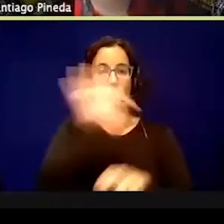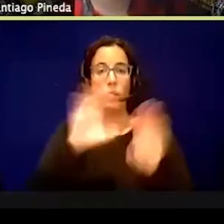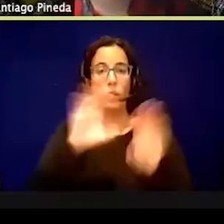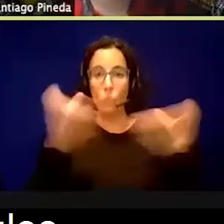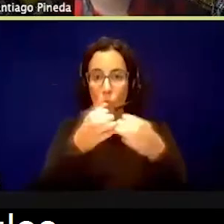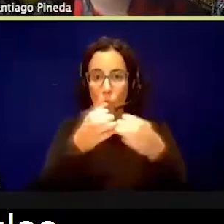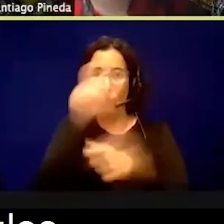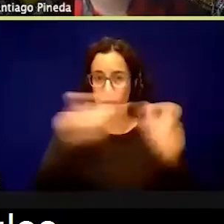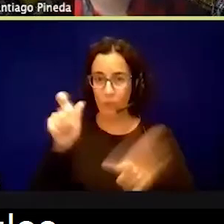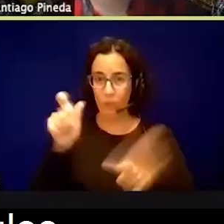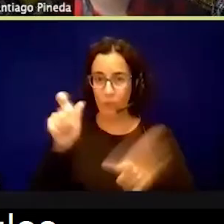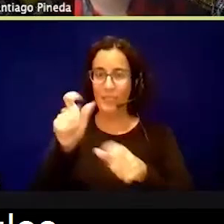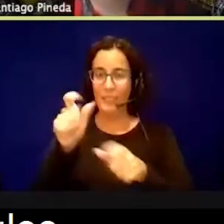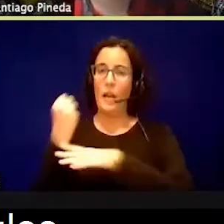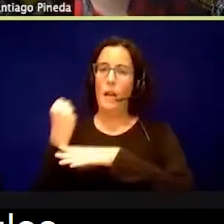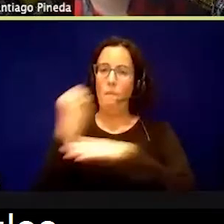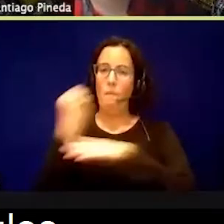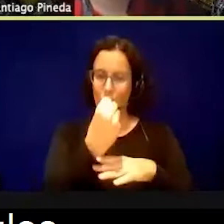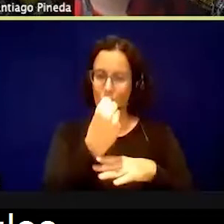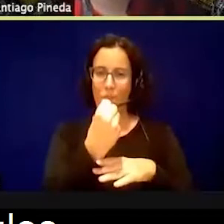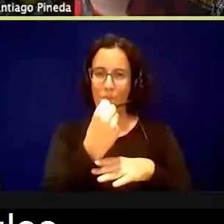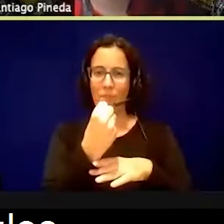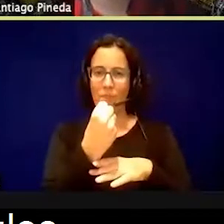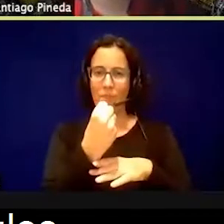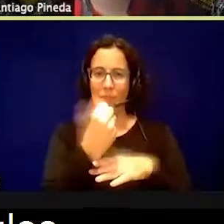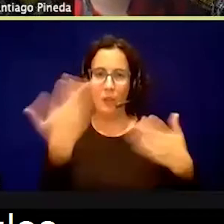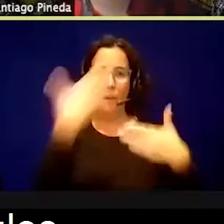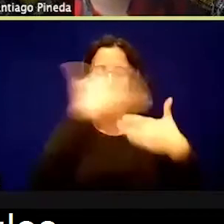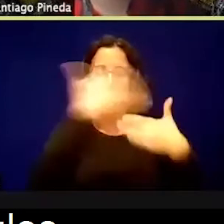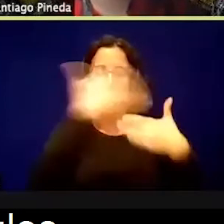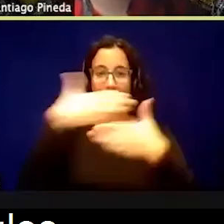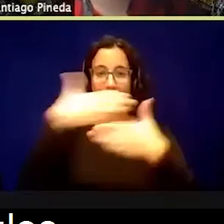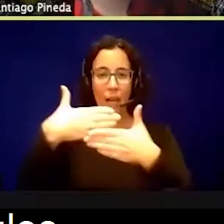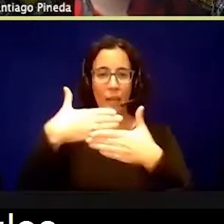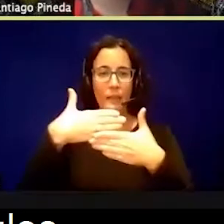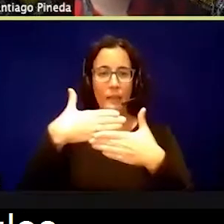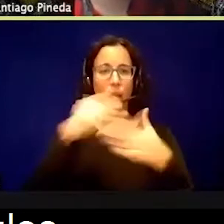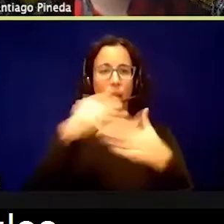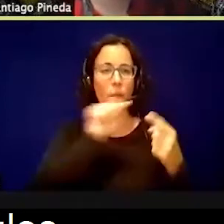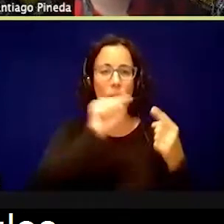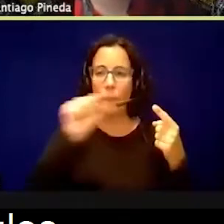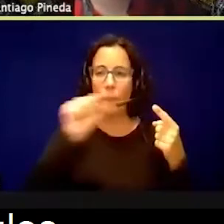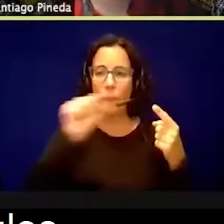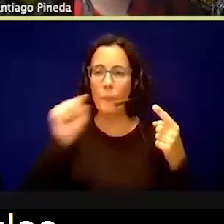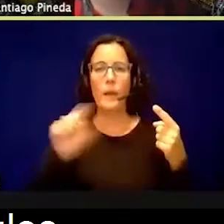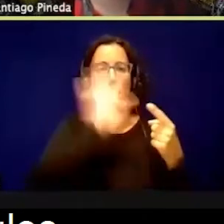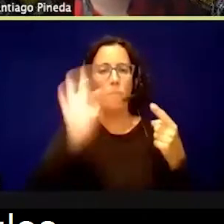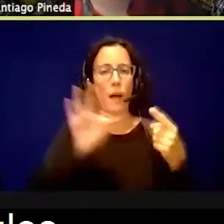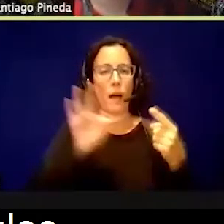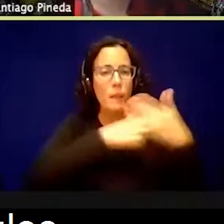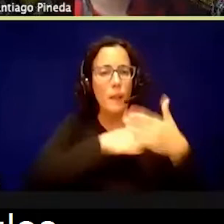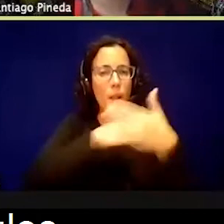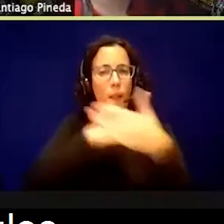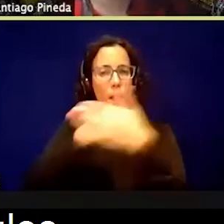y identificamos las barreras y los diferentes obstáculos y poco a